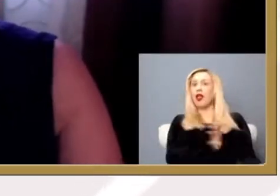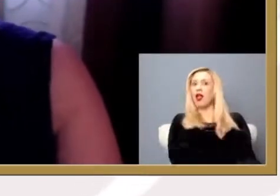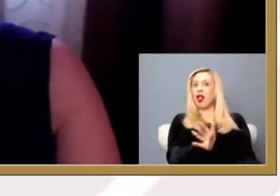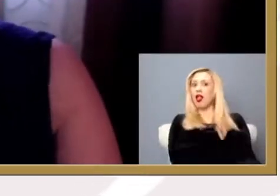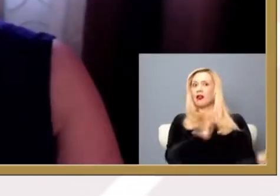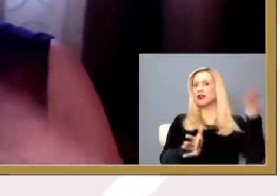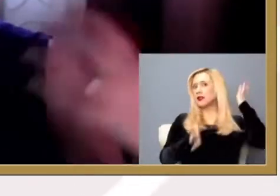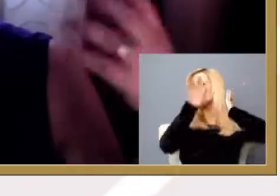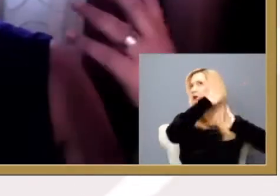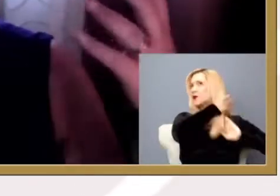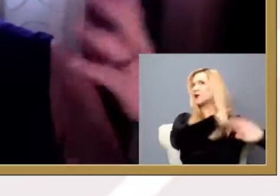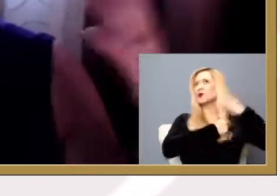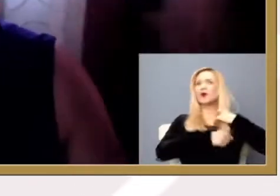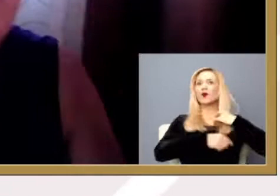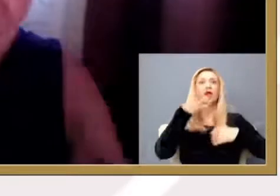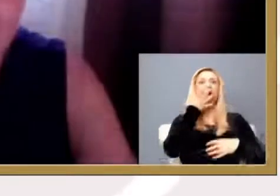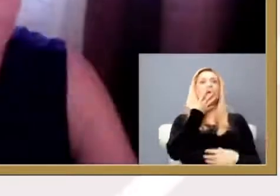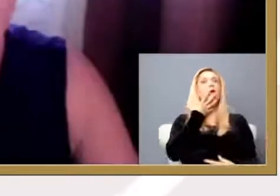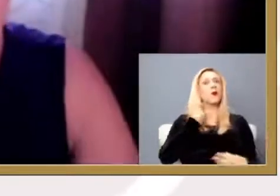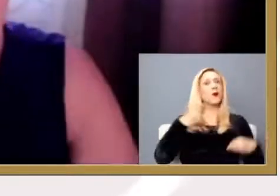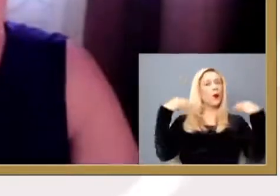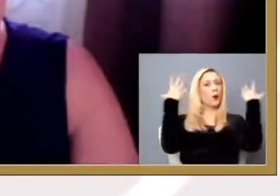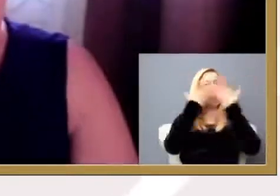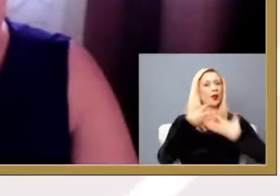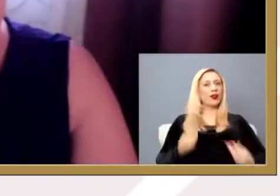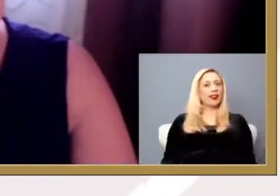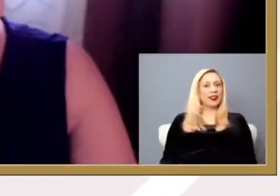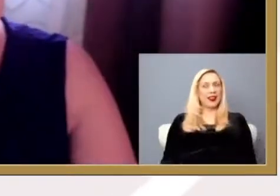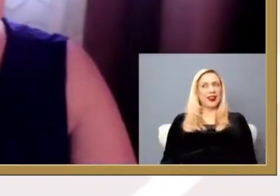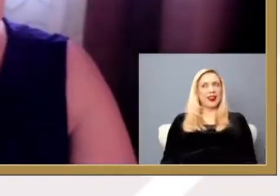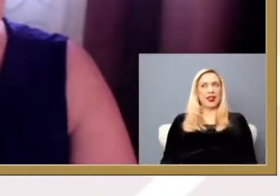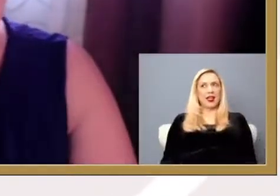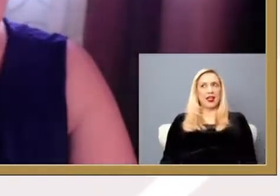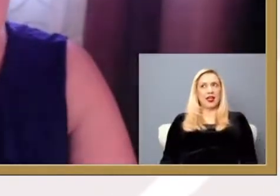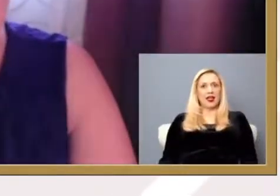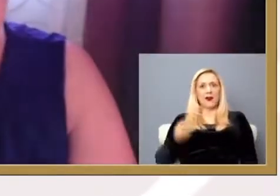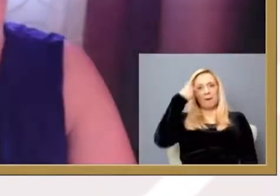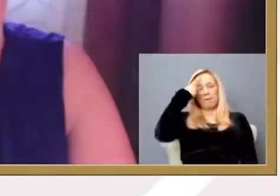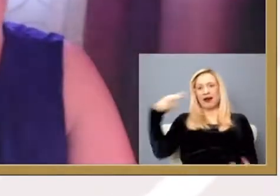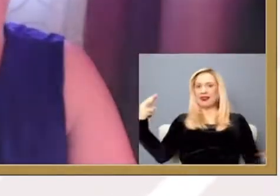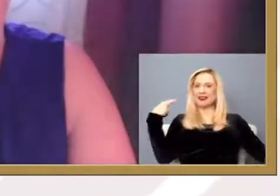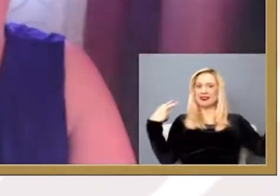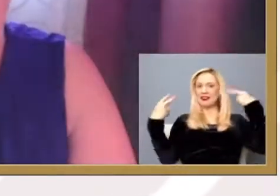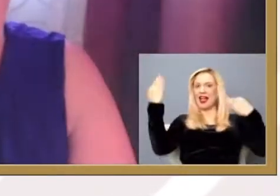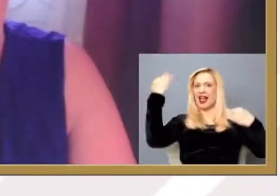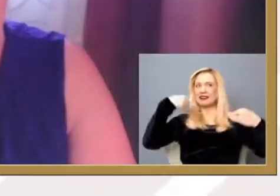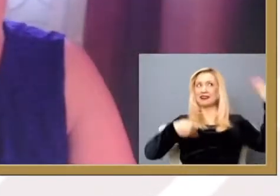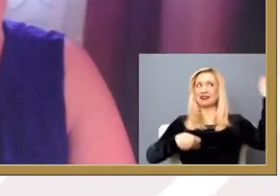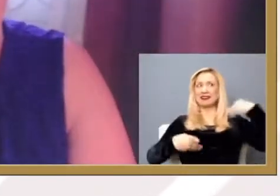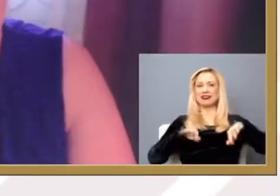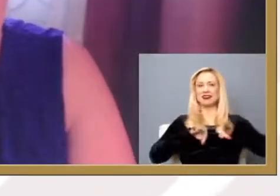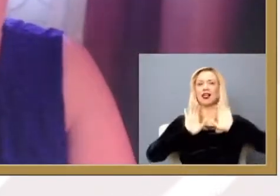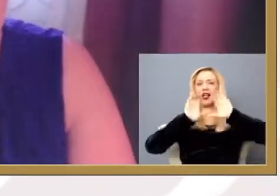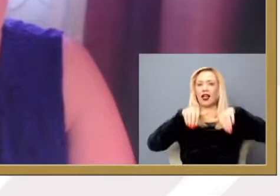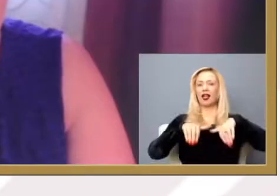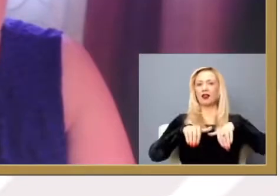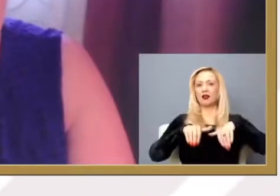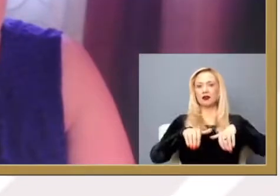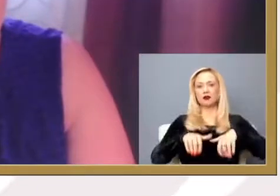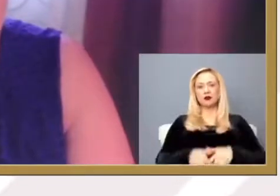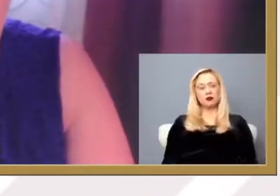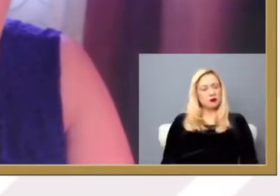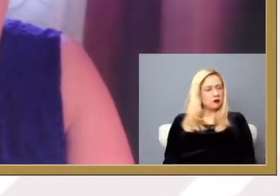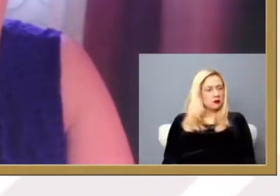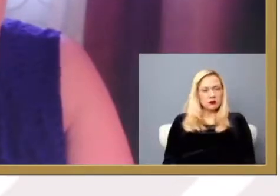lo suficientemente hermosas para una estructura económica que pues lo que quiere también es que